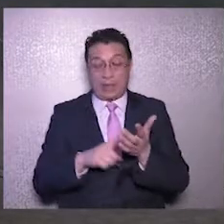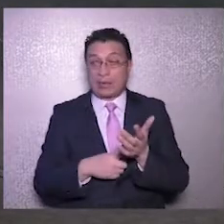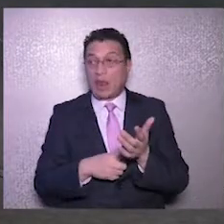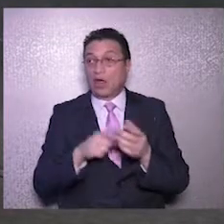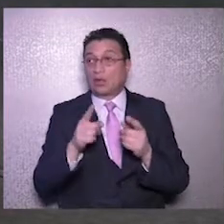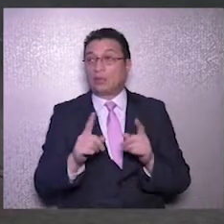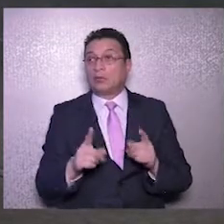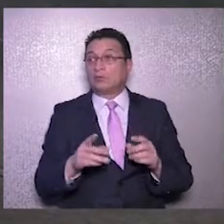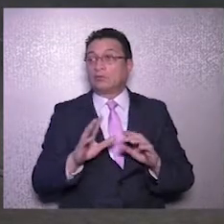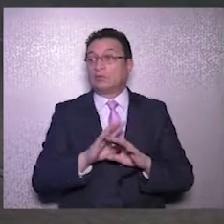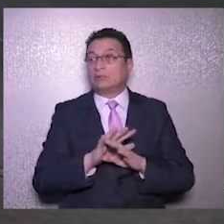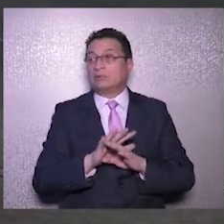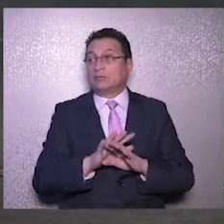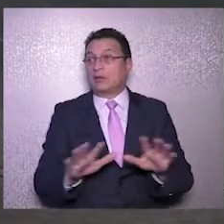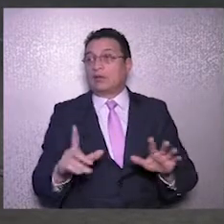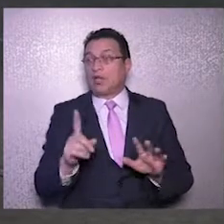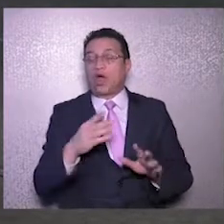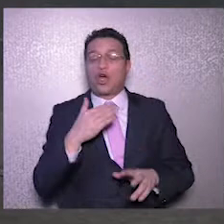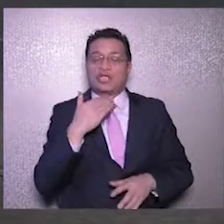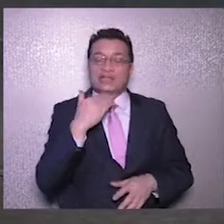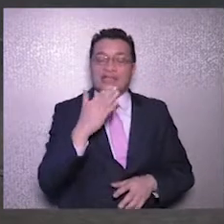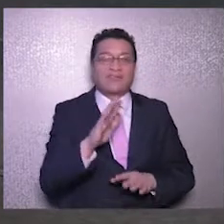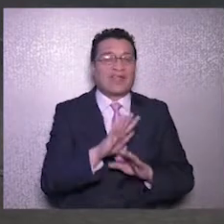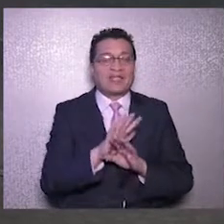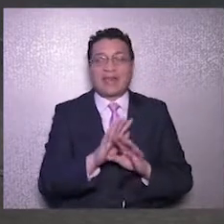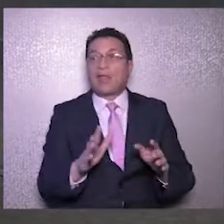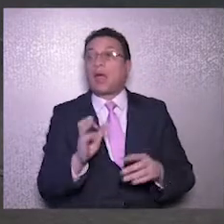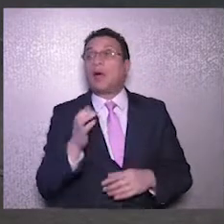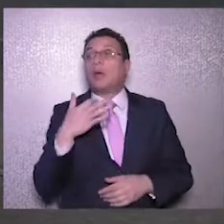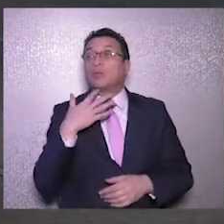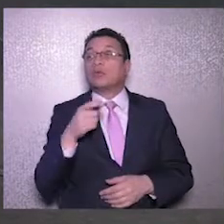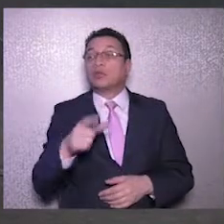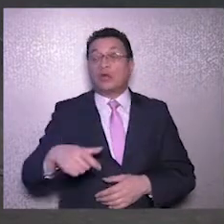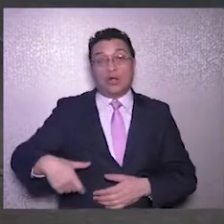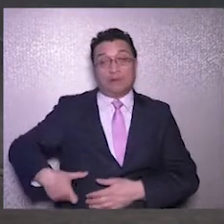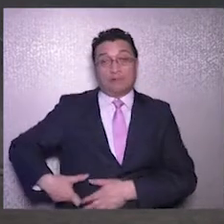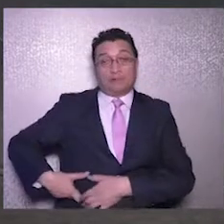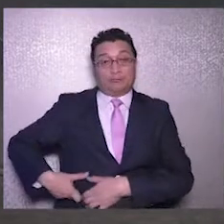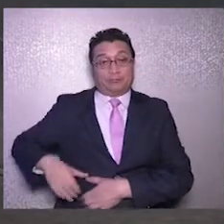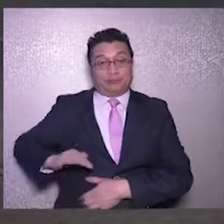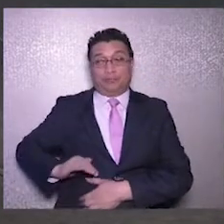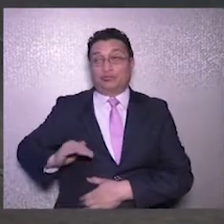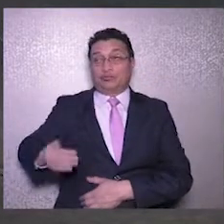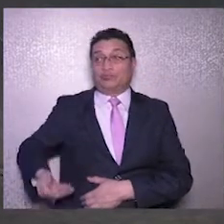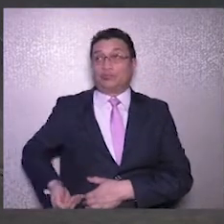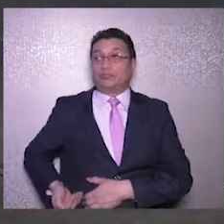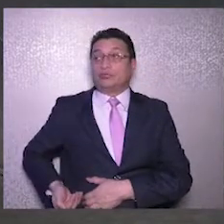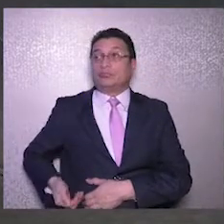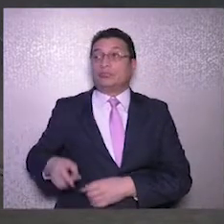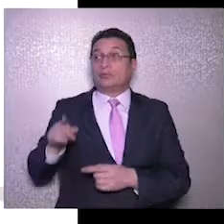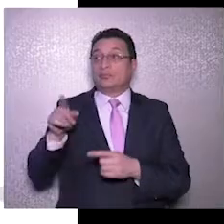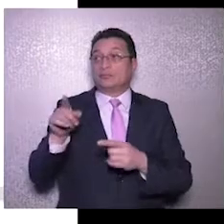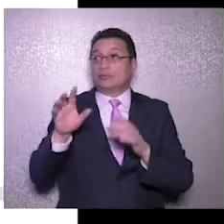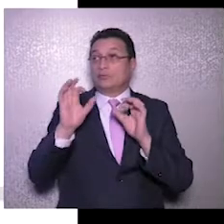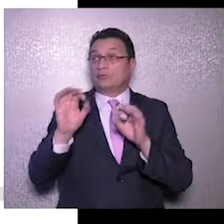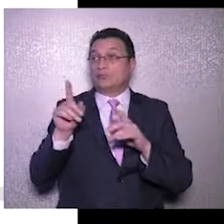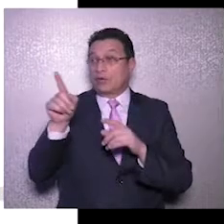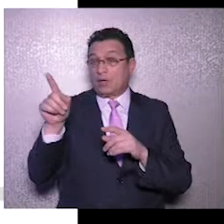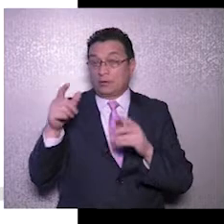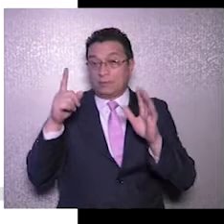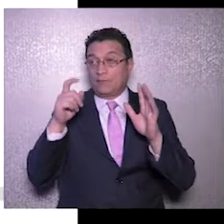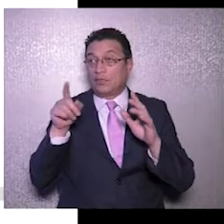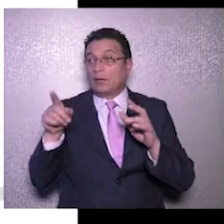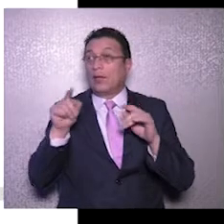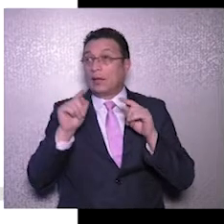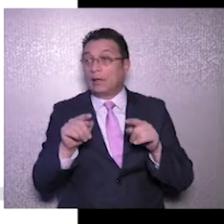nada. Absolutamente para nada. ¿Por qué? Porque el rollito que usted está tocando acá es el Michelin de hipo. Y